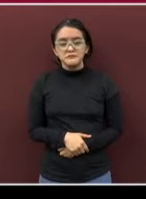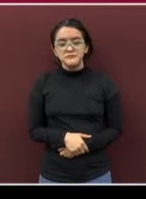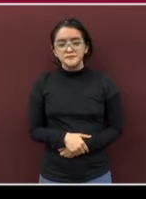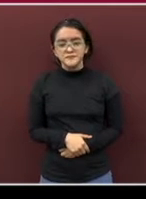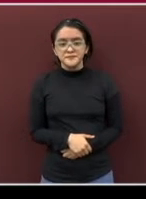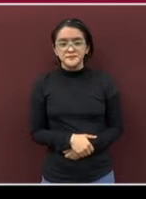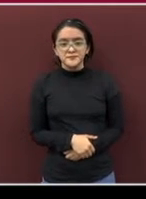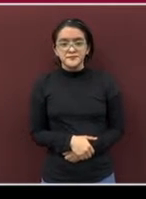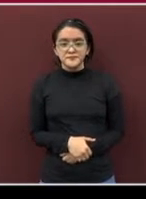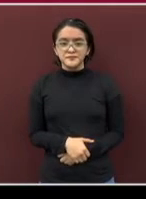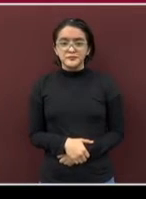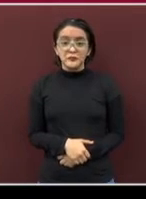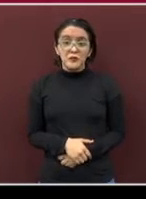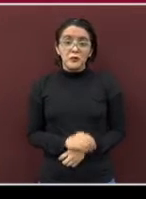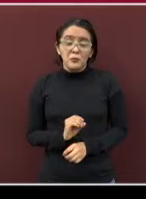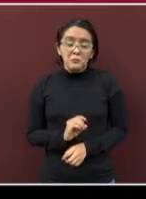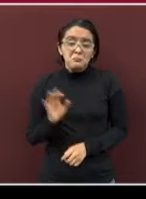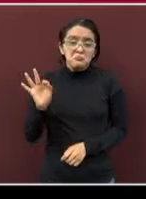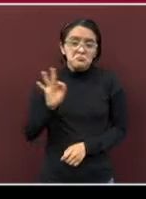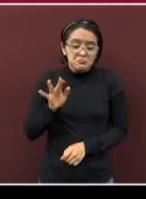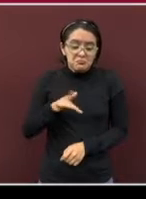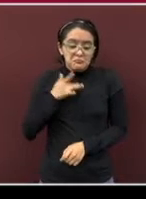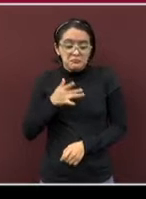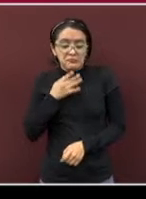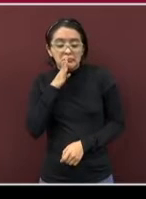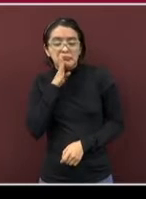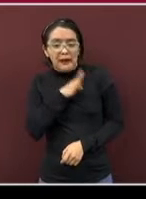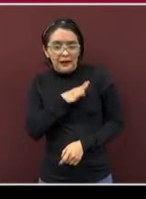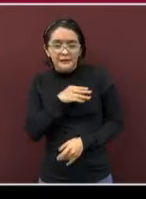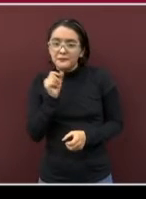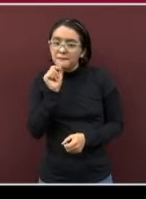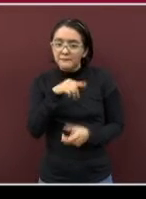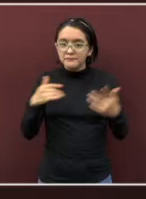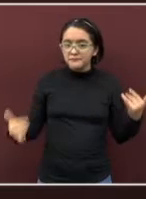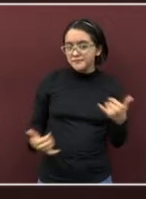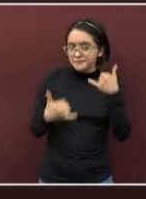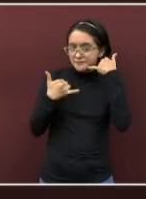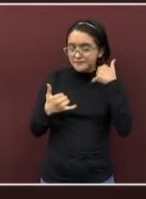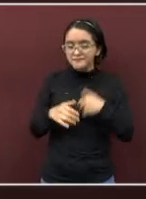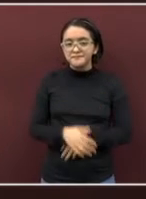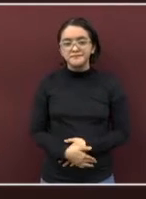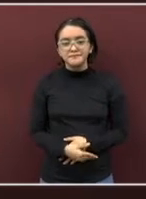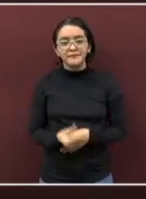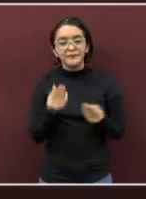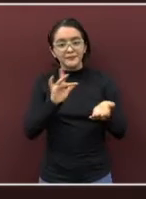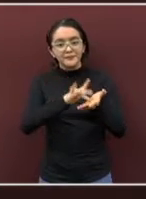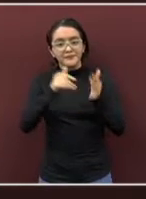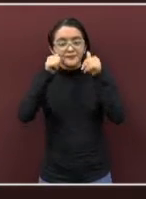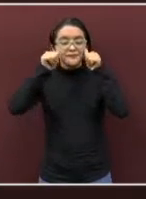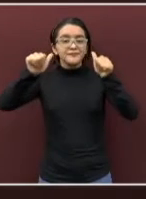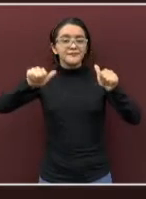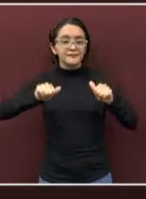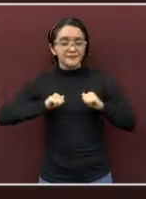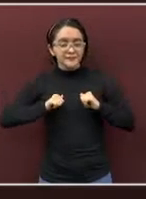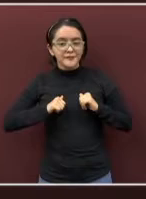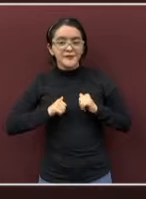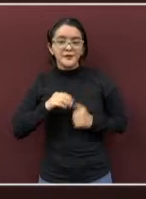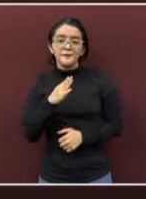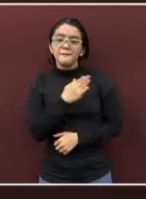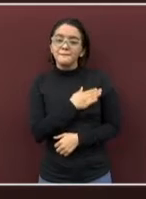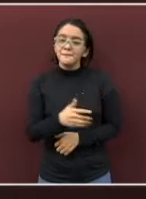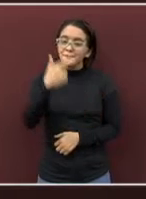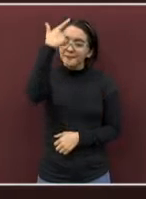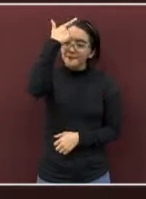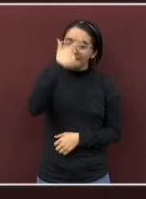o si llegara a presentar síntomas por supuesto les agradecemos la atención prestada que pasen ustedes